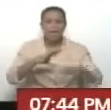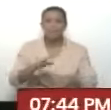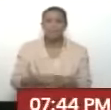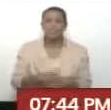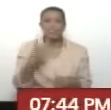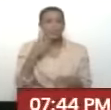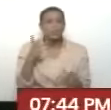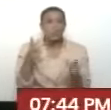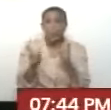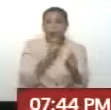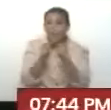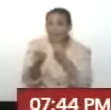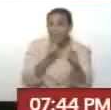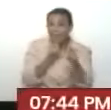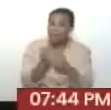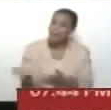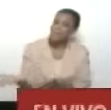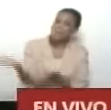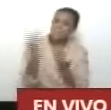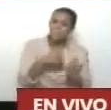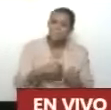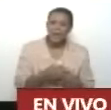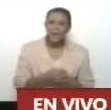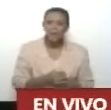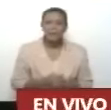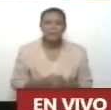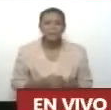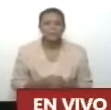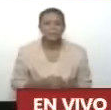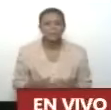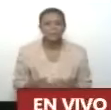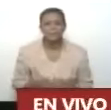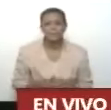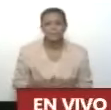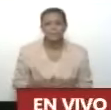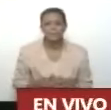Yo hago entrevistas. Vete para acá, pues.